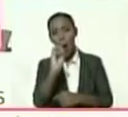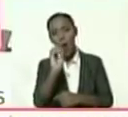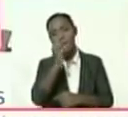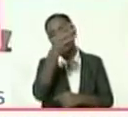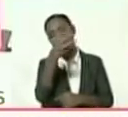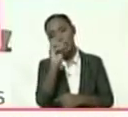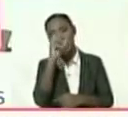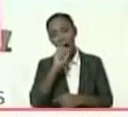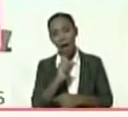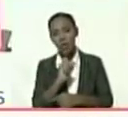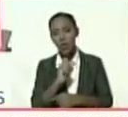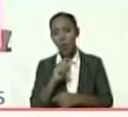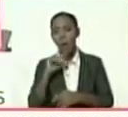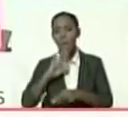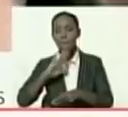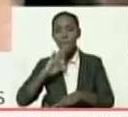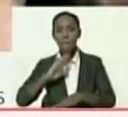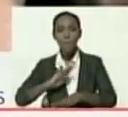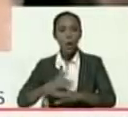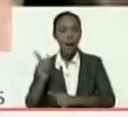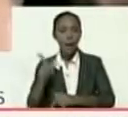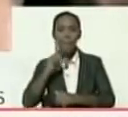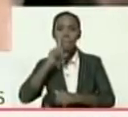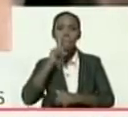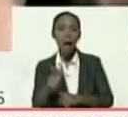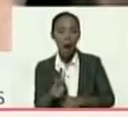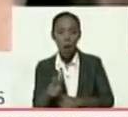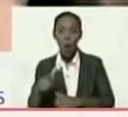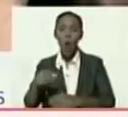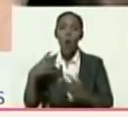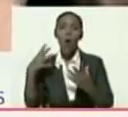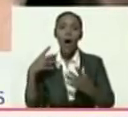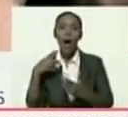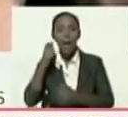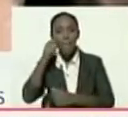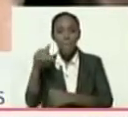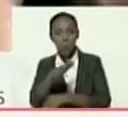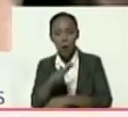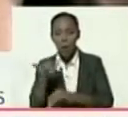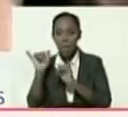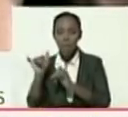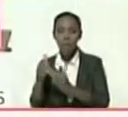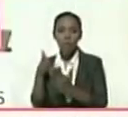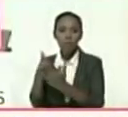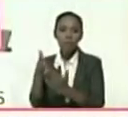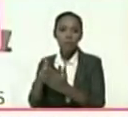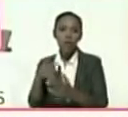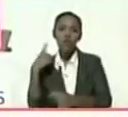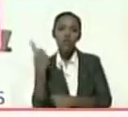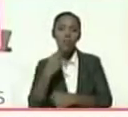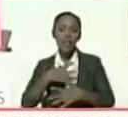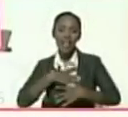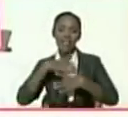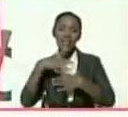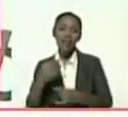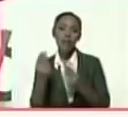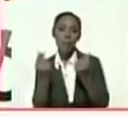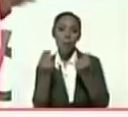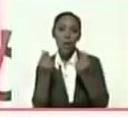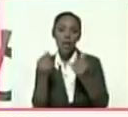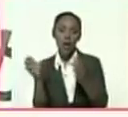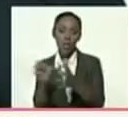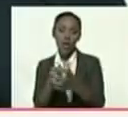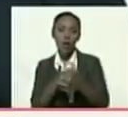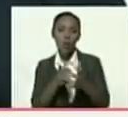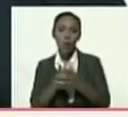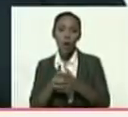Por miserable. Miserable contra su propio pueblo. Solo por intereses monetarios de grupos. Eso que tú dices